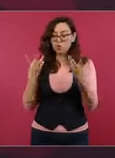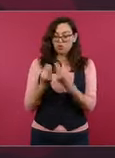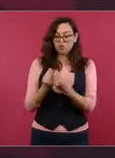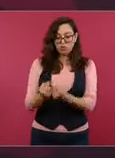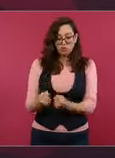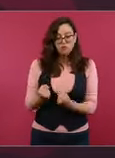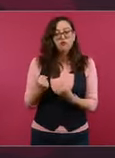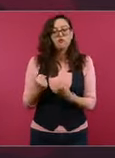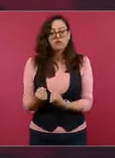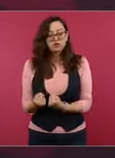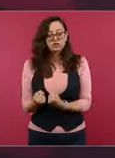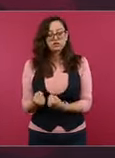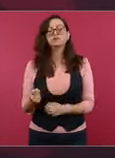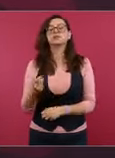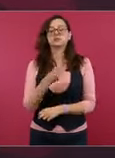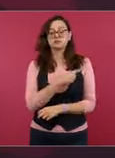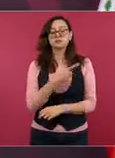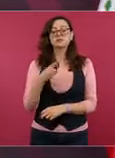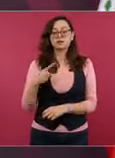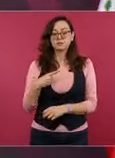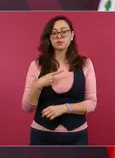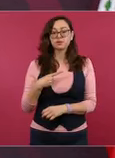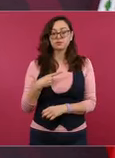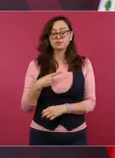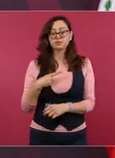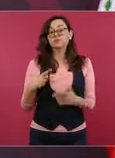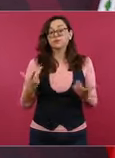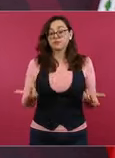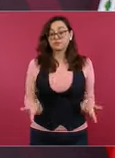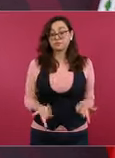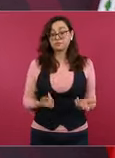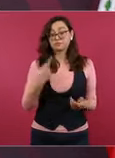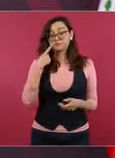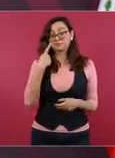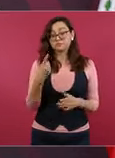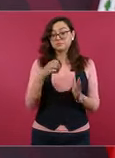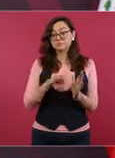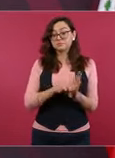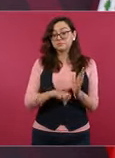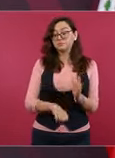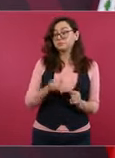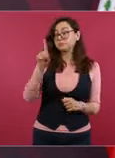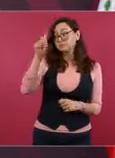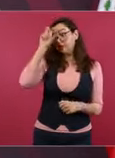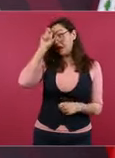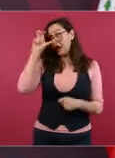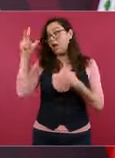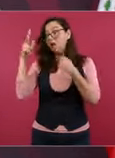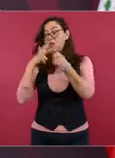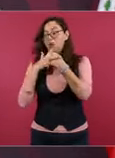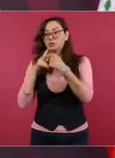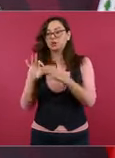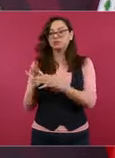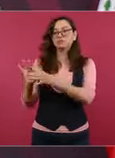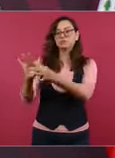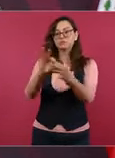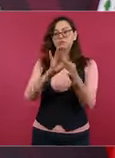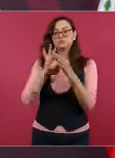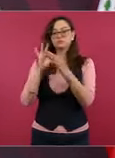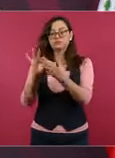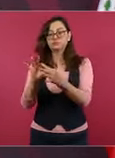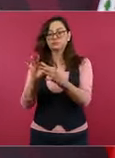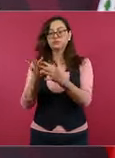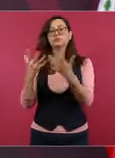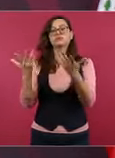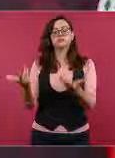así como se creó primero la Comunidad Económica Europea y luego fue la Unión